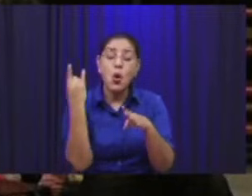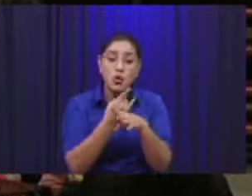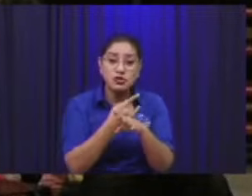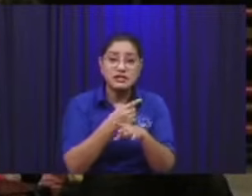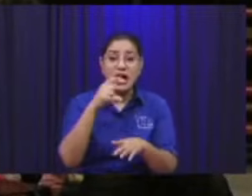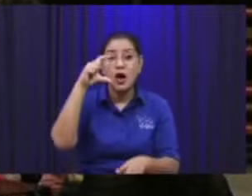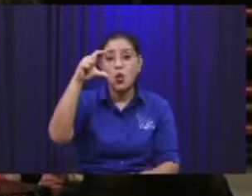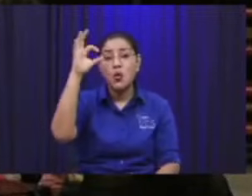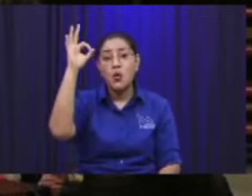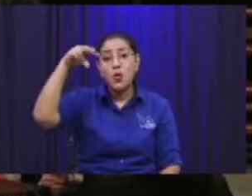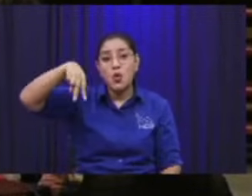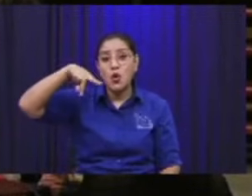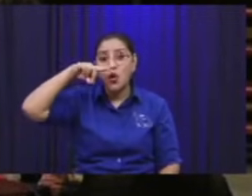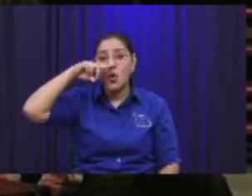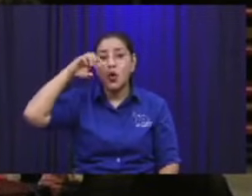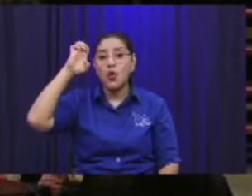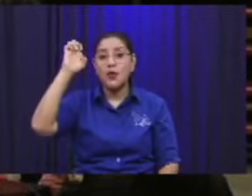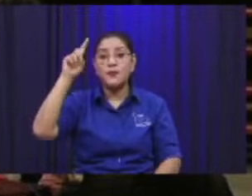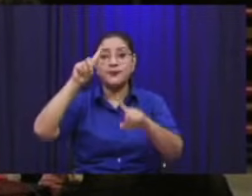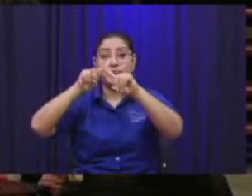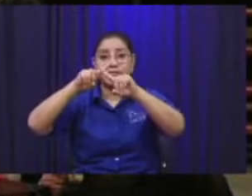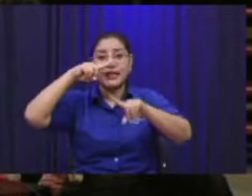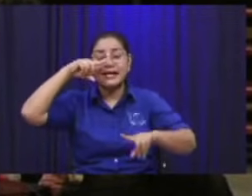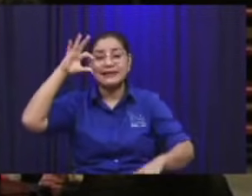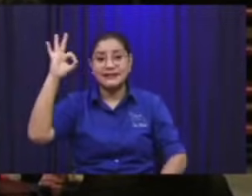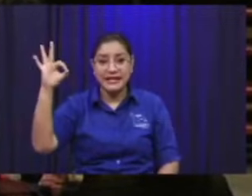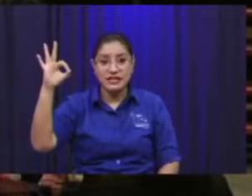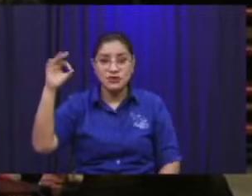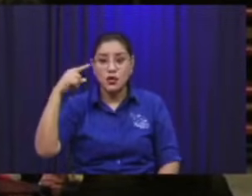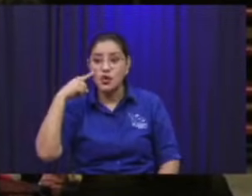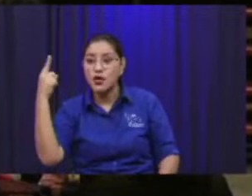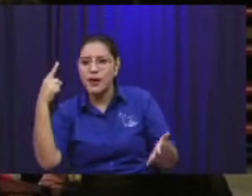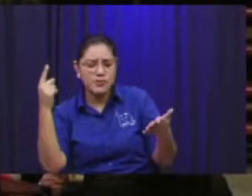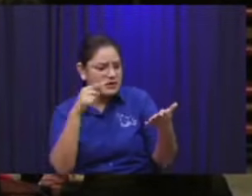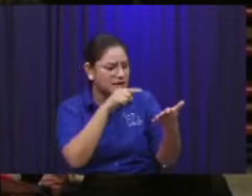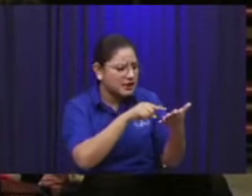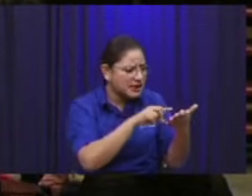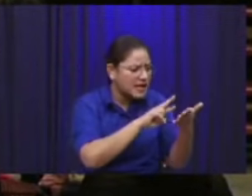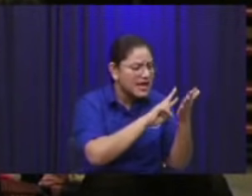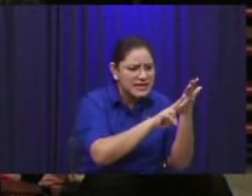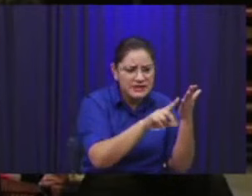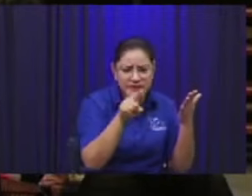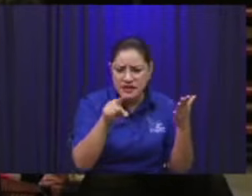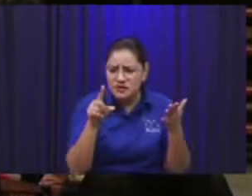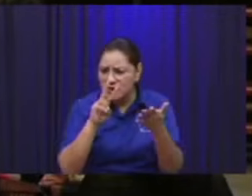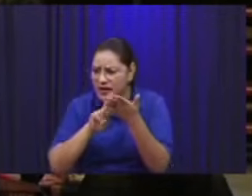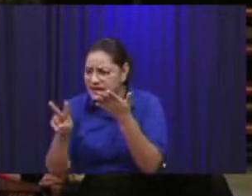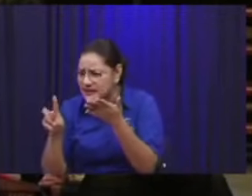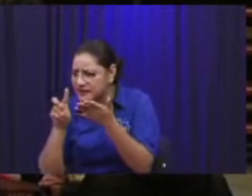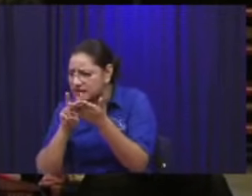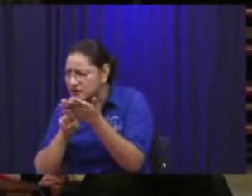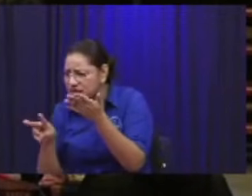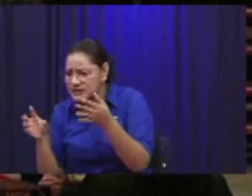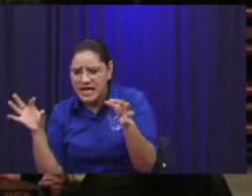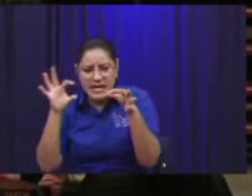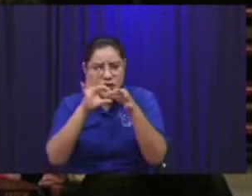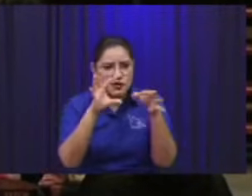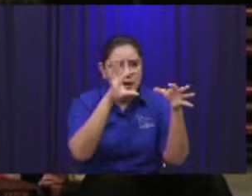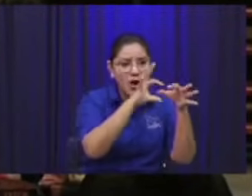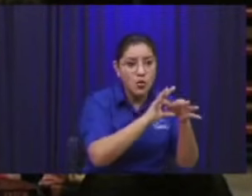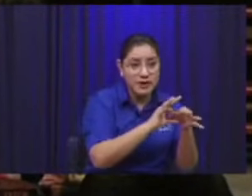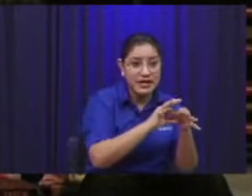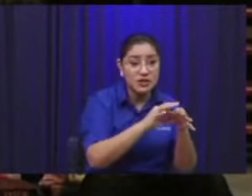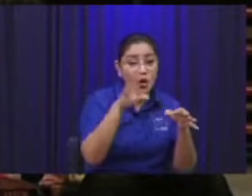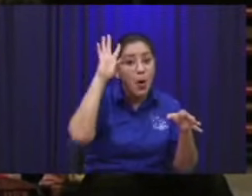escrito en tal lado esto usted entonces uno lo va juntando por eso es que hemos hablado muchas veces que la